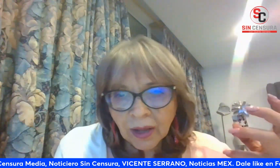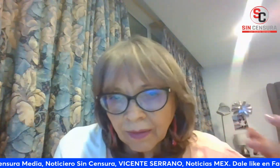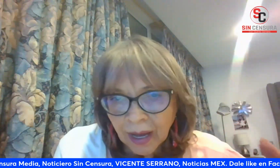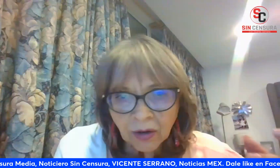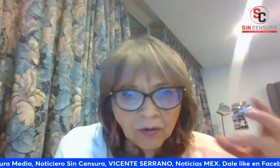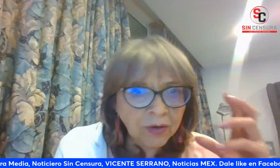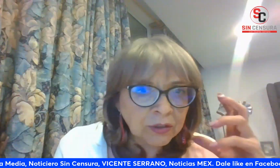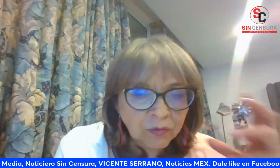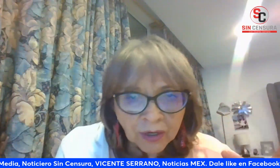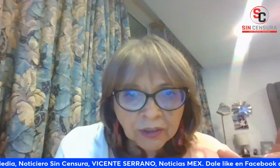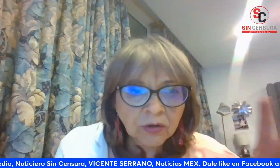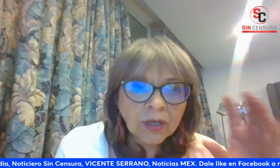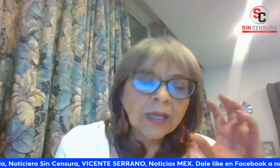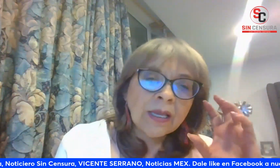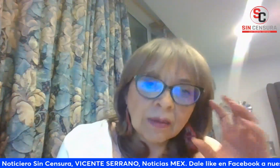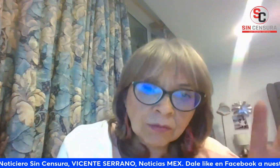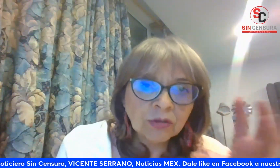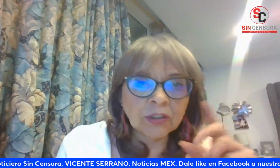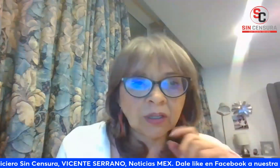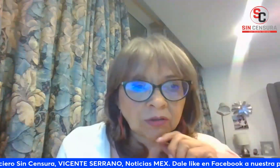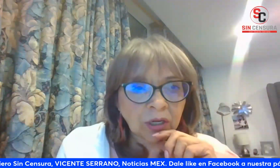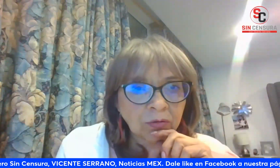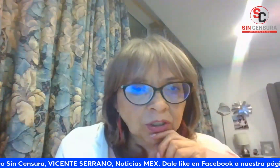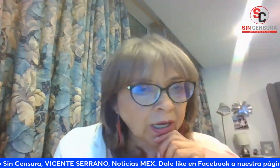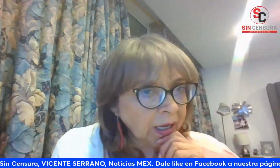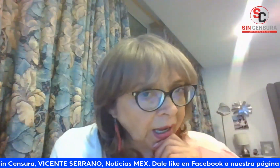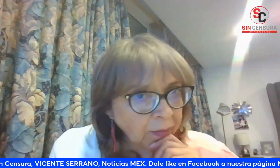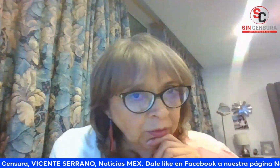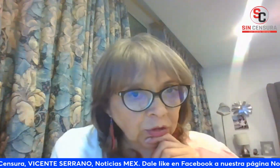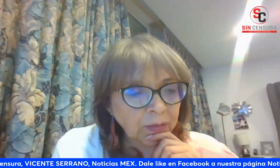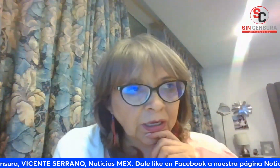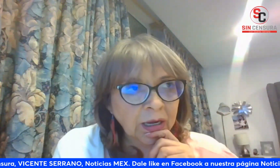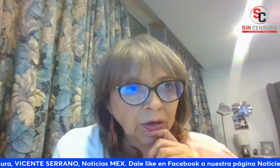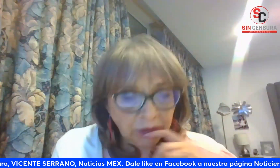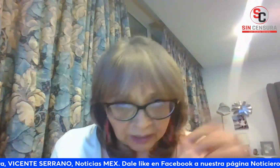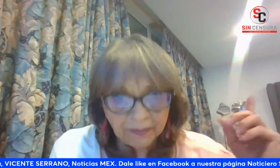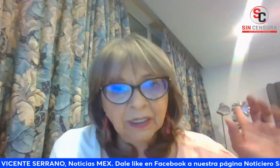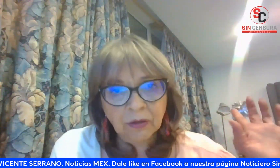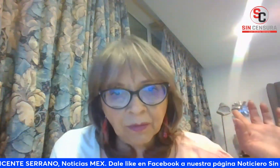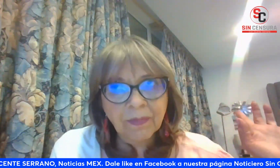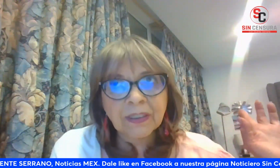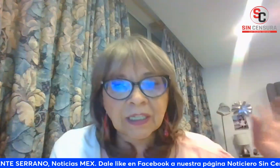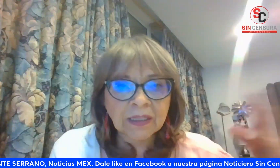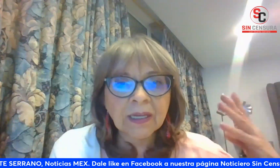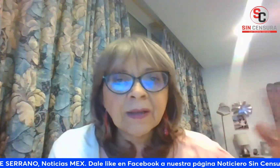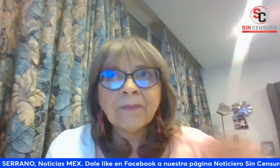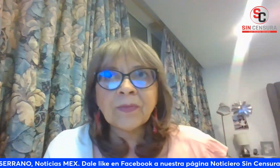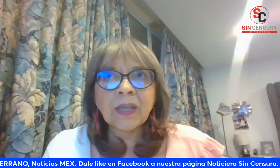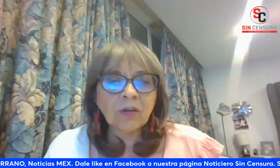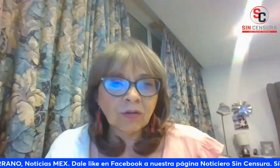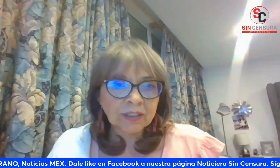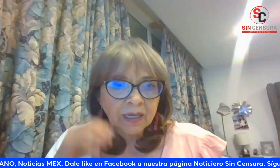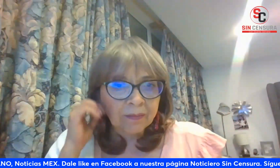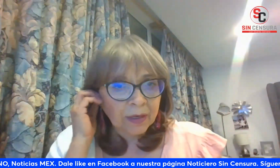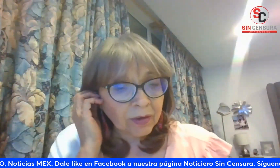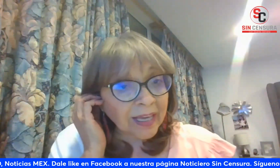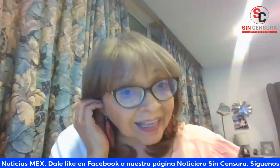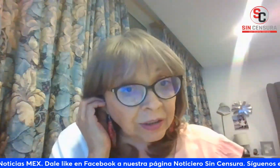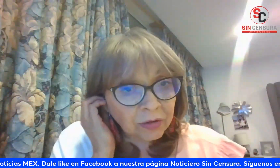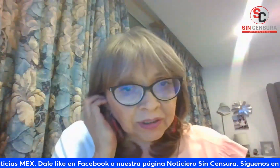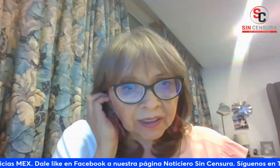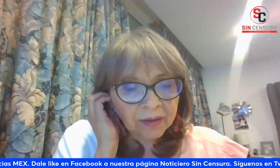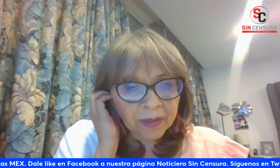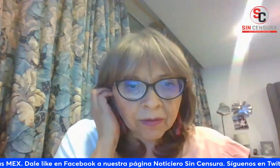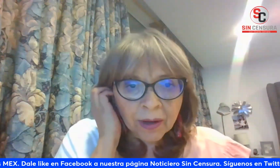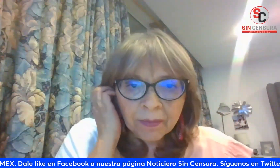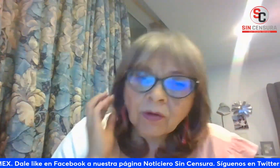dinero, trabajo, esfuerzo y muchos años de lucha a muchos mexicanos, empezando por el presidente que dio este camino y que